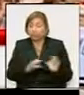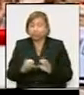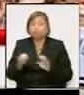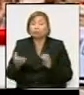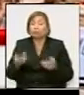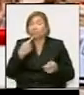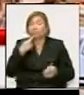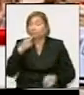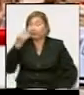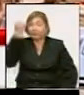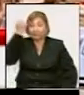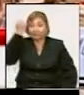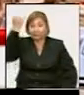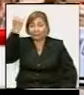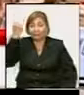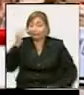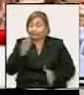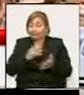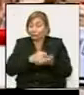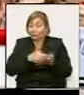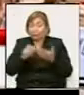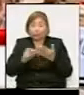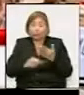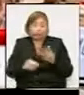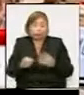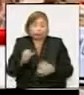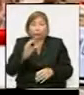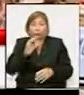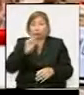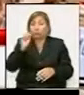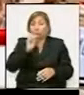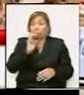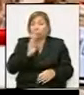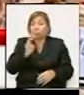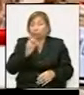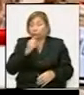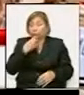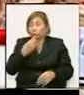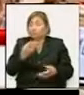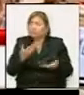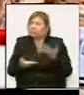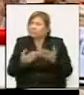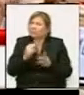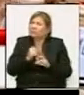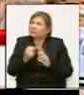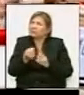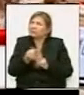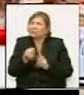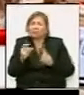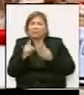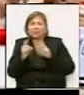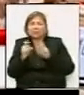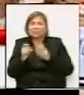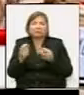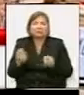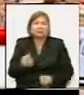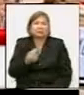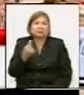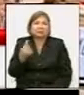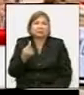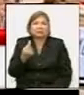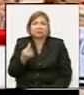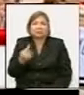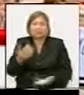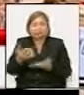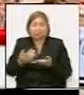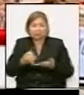de que cuando tú desarrollas un programa, desarrollas un software o estás creando un programa social, por ejemplo, te planteas la necesidad de solamente recopilar